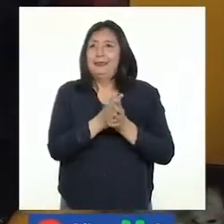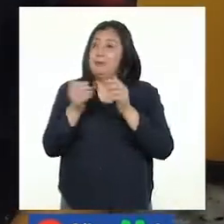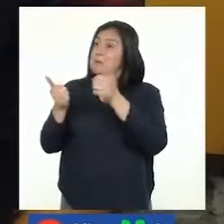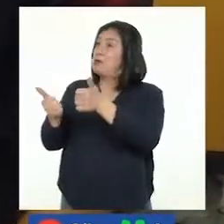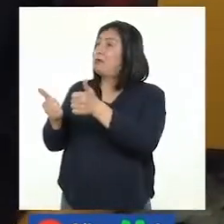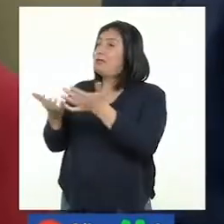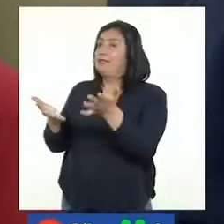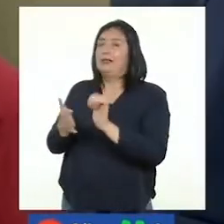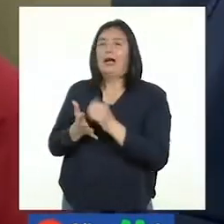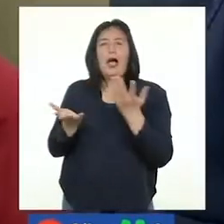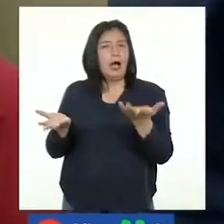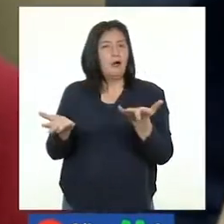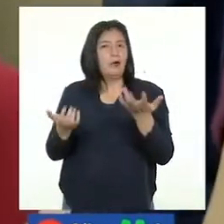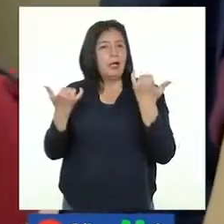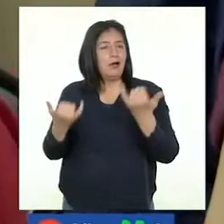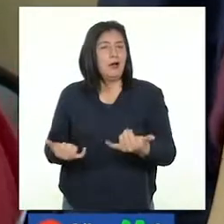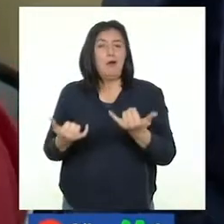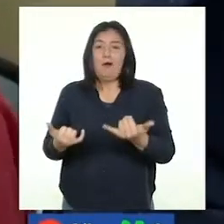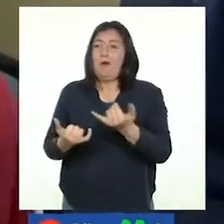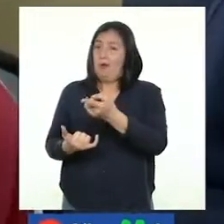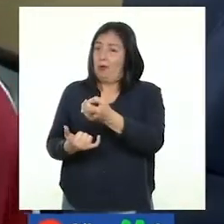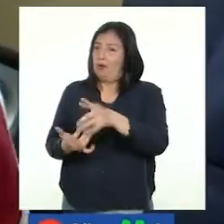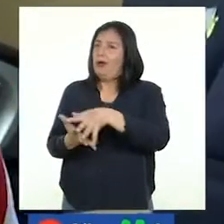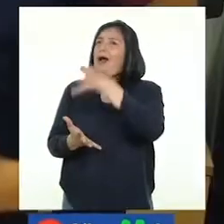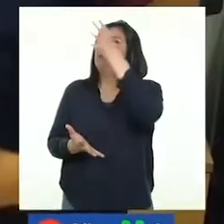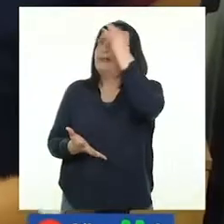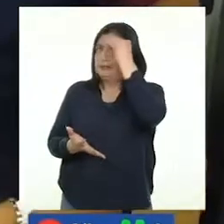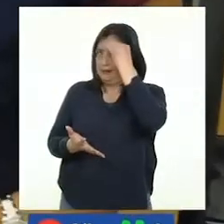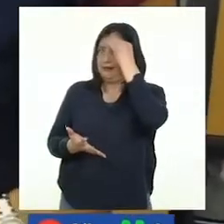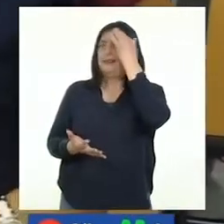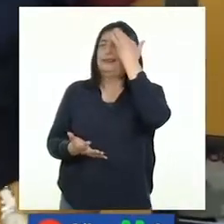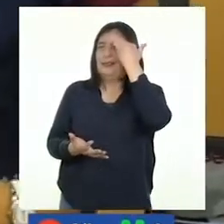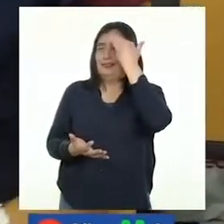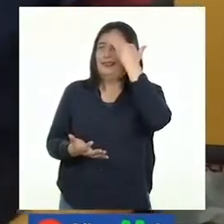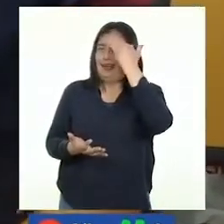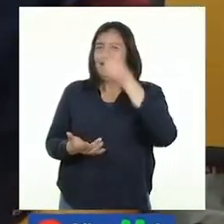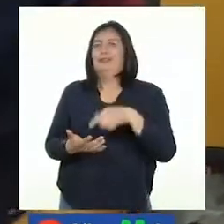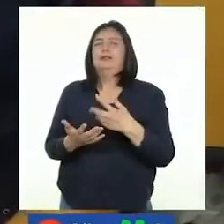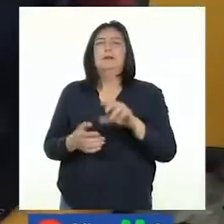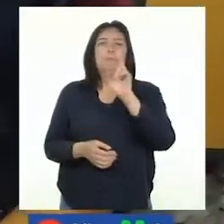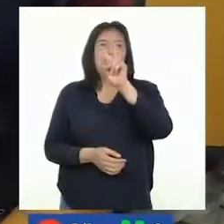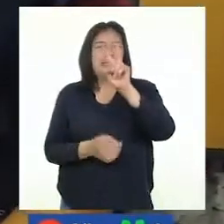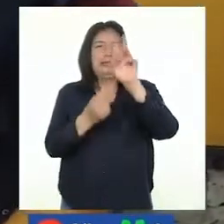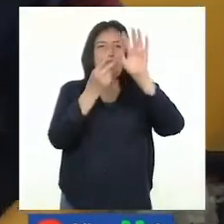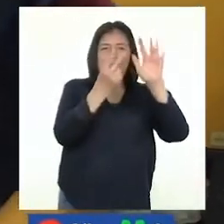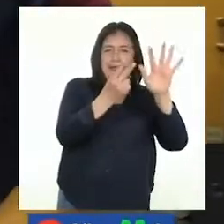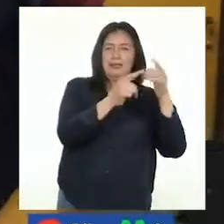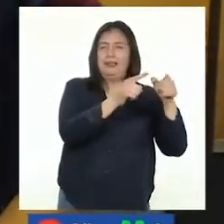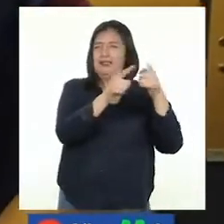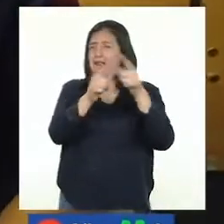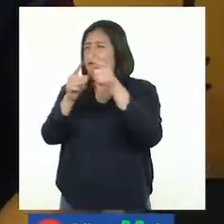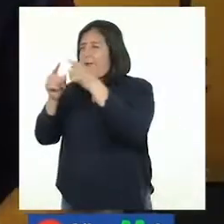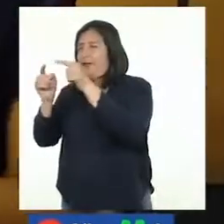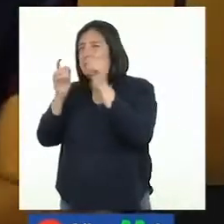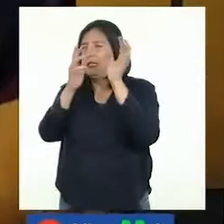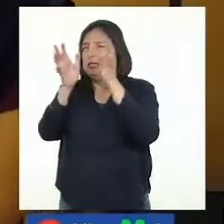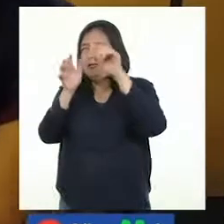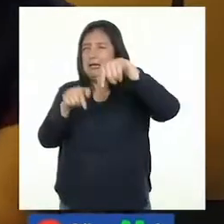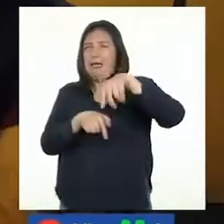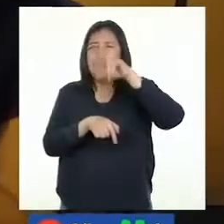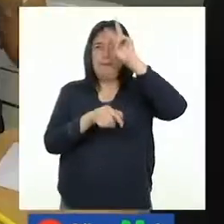Muy bien, entonces el día de hoy has aprendido a identificar de los 27 climas que tiene nuestro país, hemos